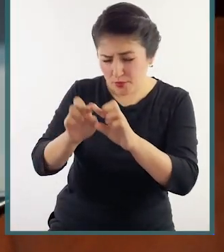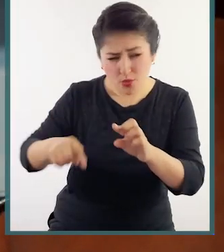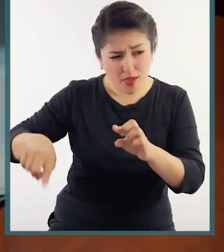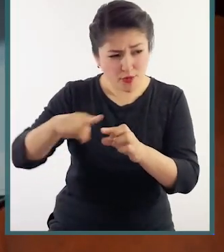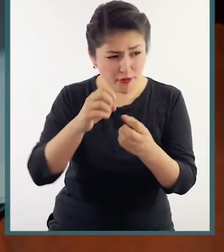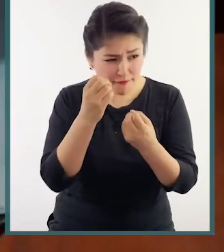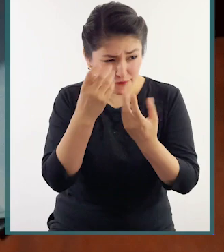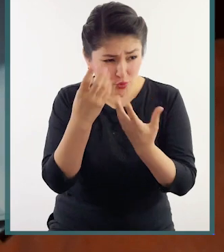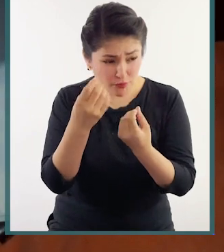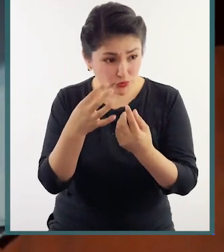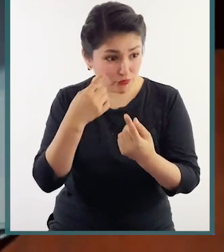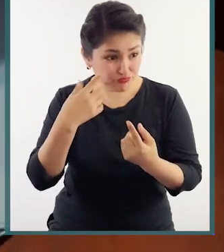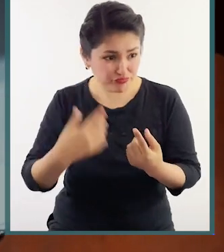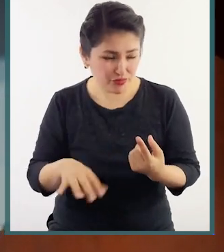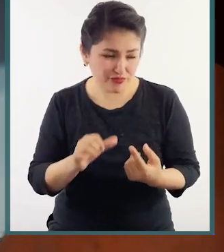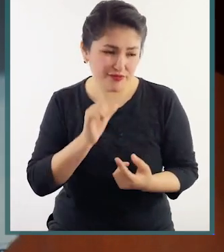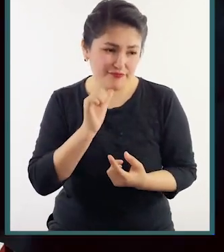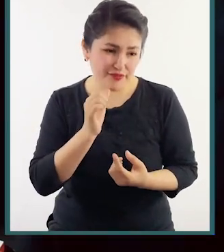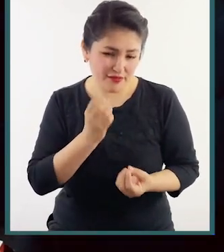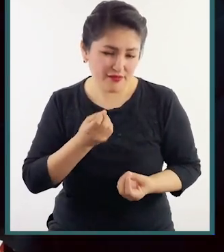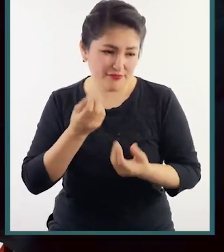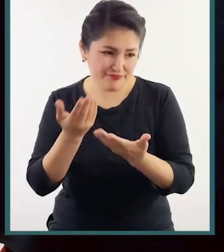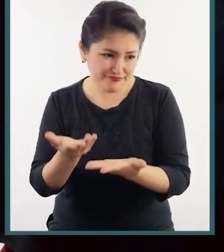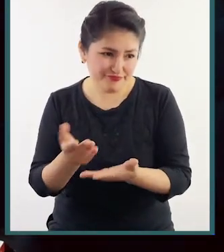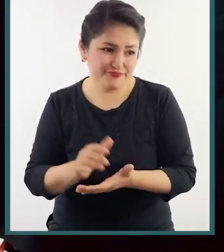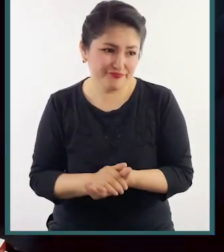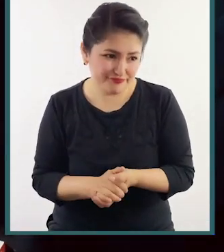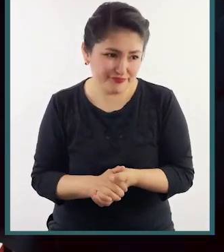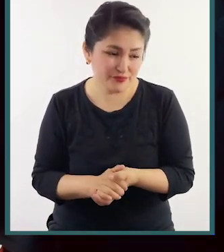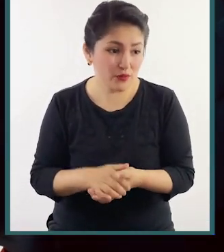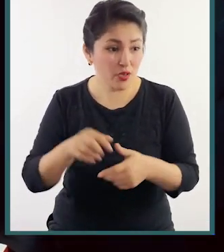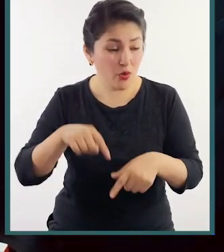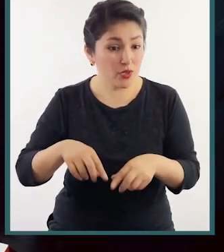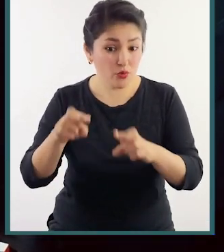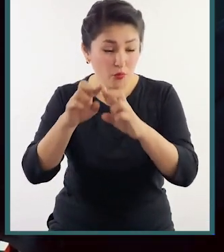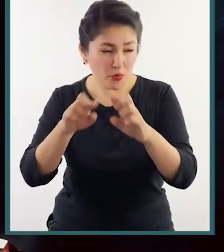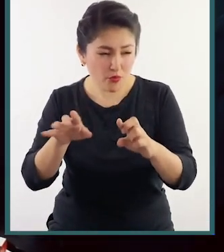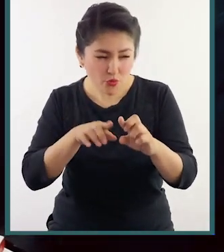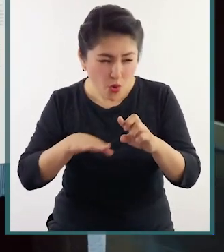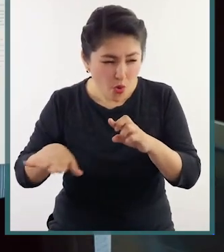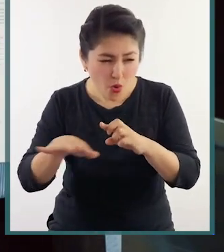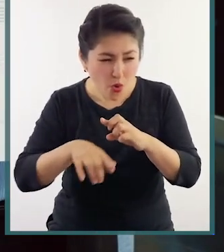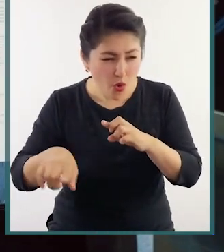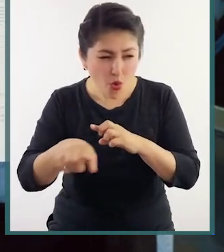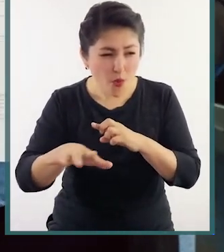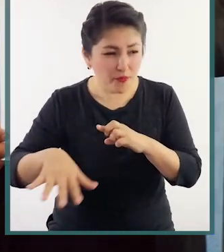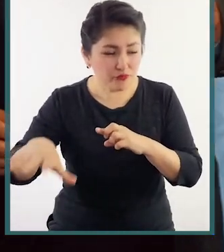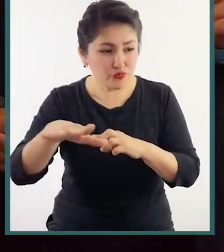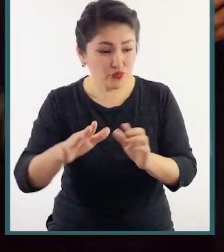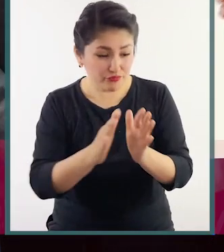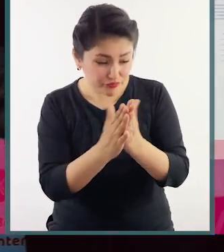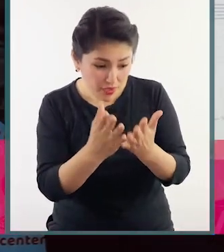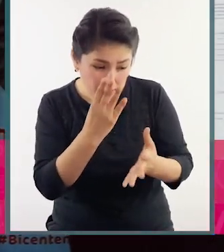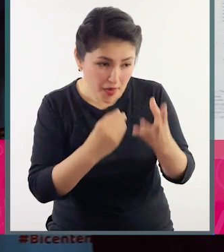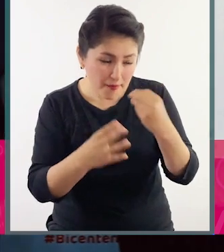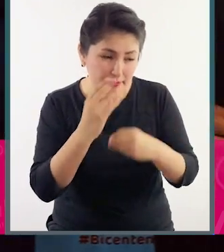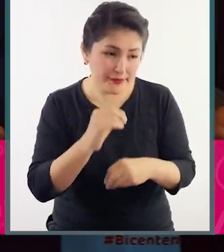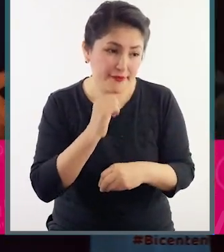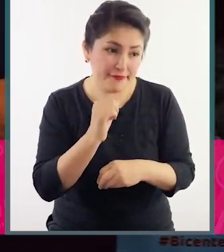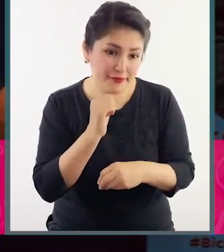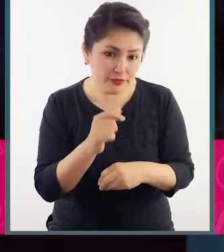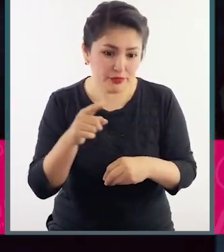llegado una información tan valiosa como esta. Muchas veces la población originaria amazónica no tiene esa información, y